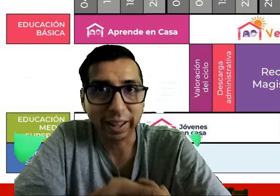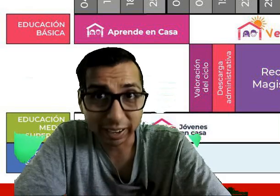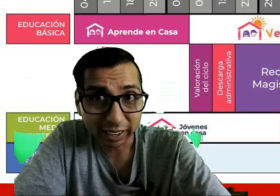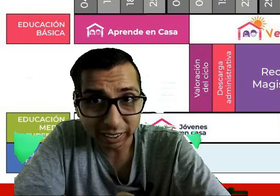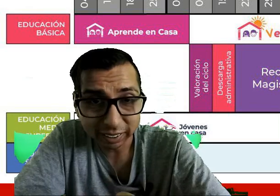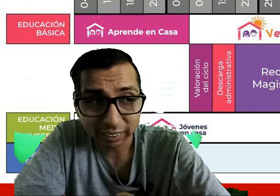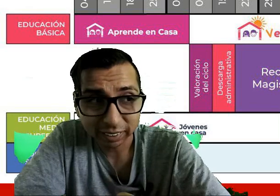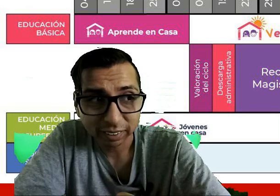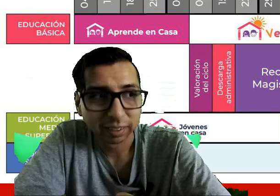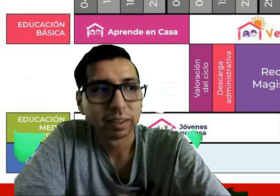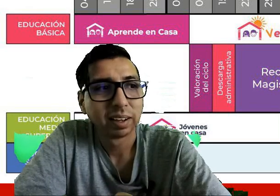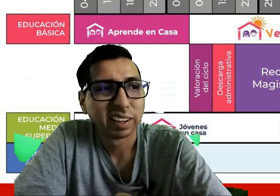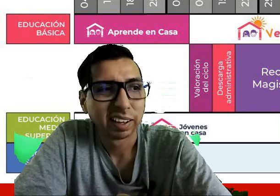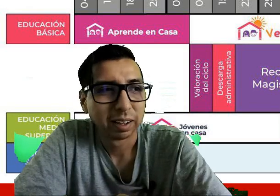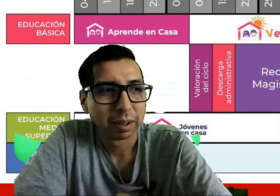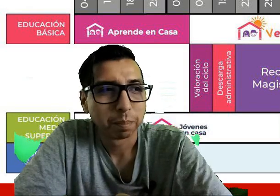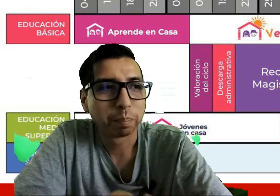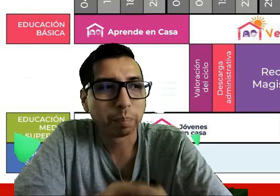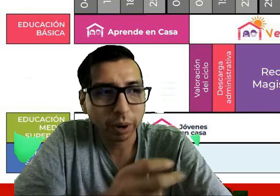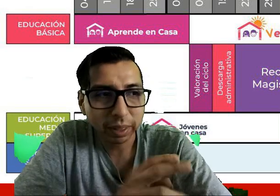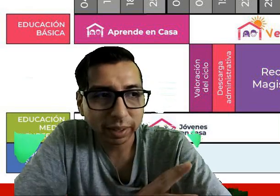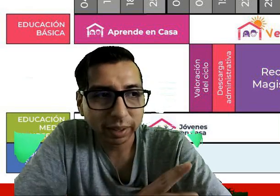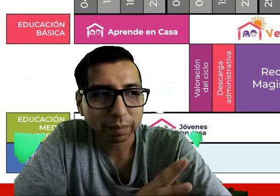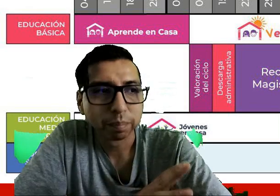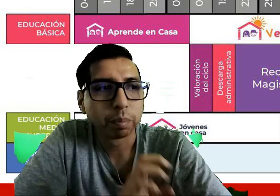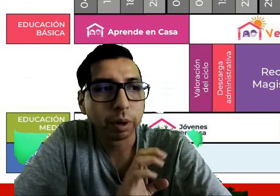indicador naranja,